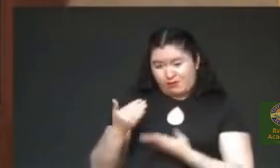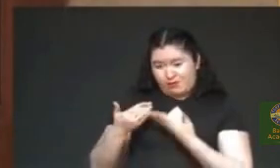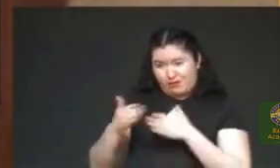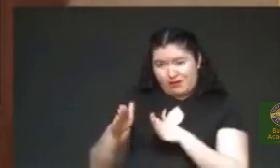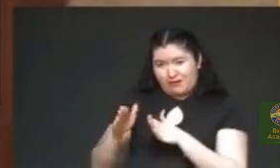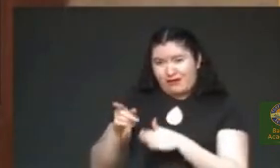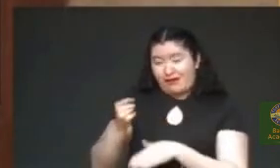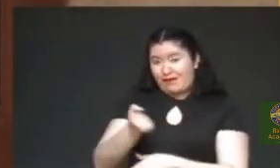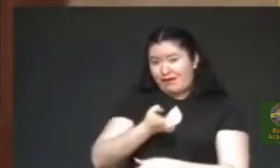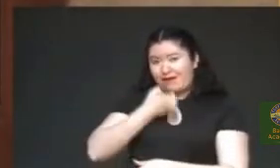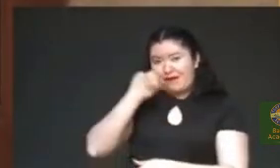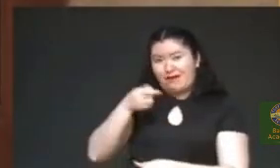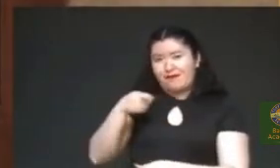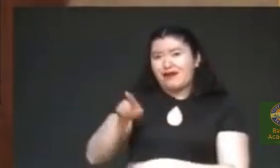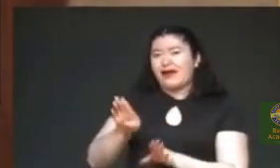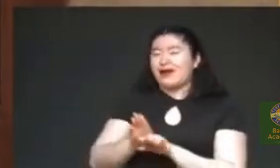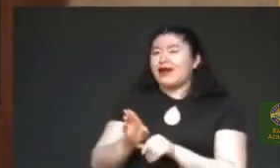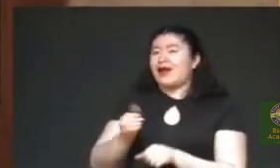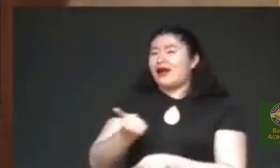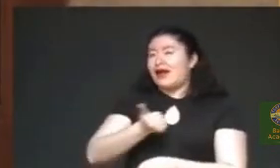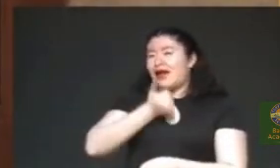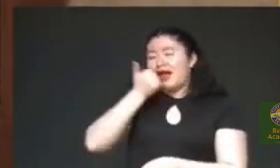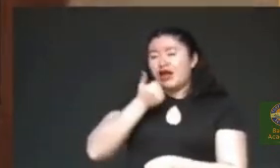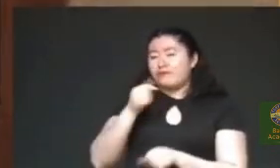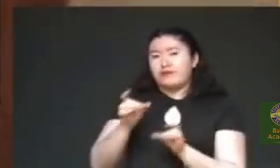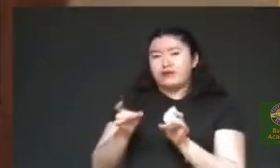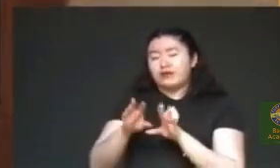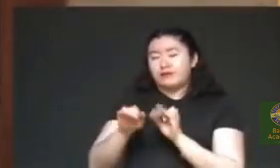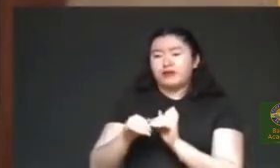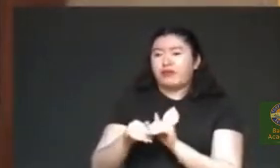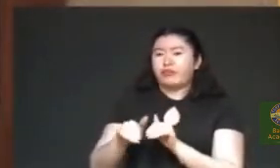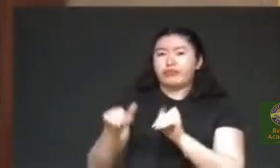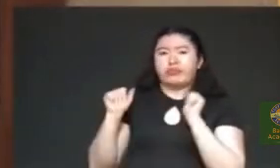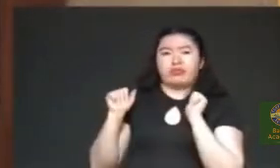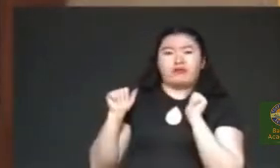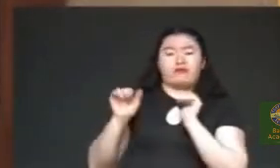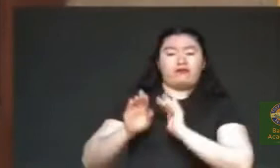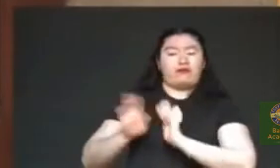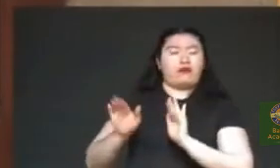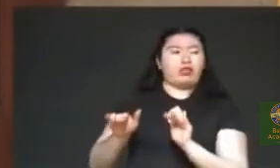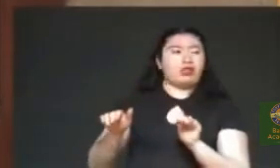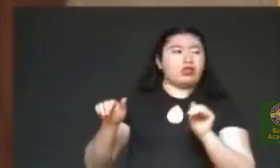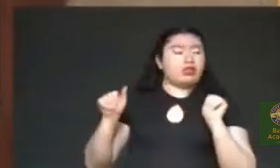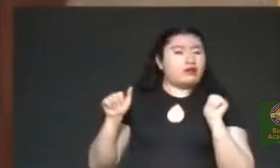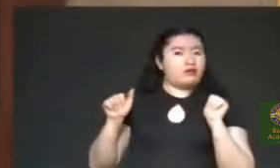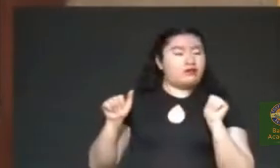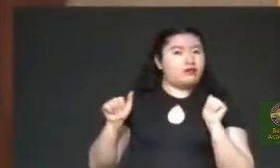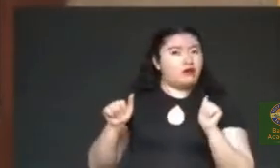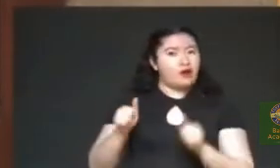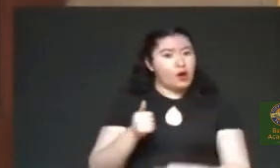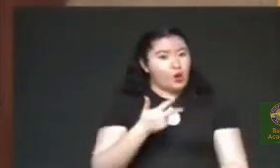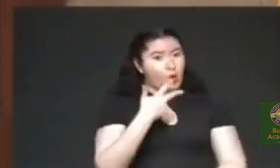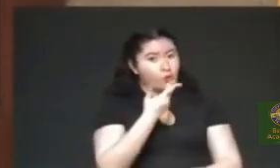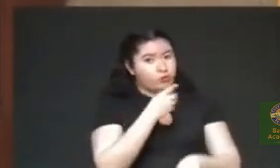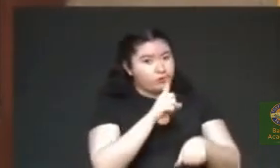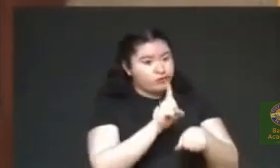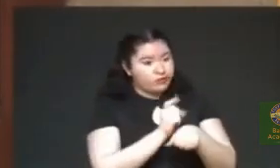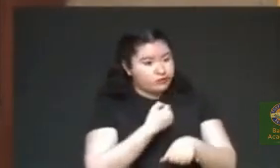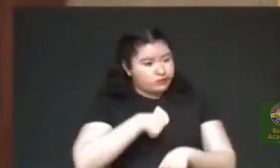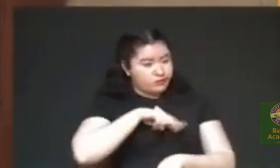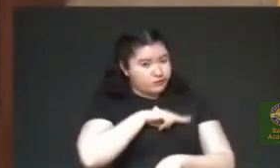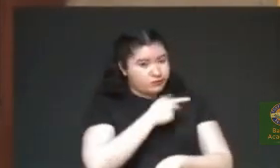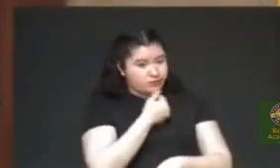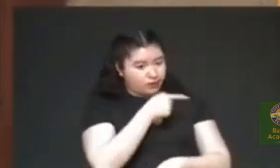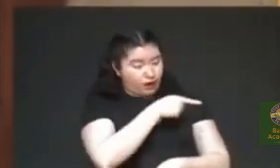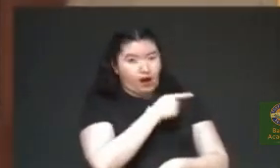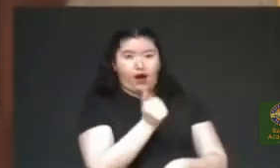que presumíamos de cierta cantidad de niños de abandono, en 8 días regresaron más de 16 niños que nosotros